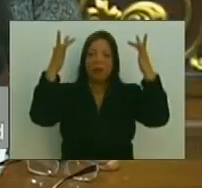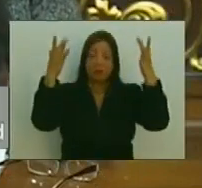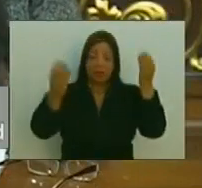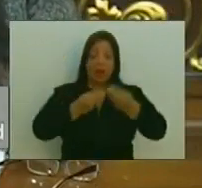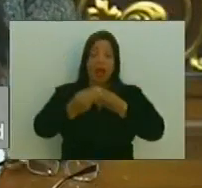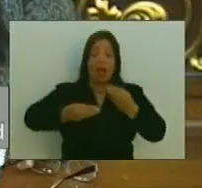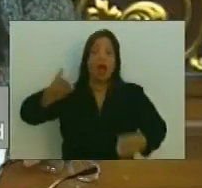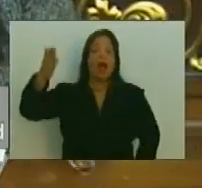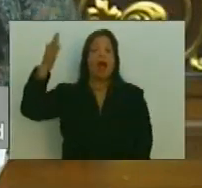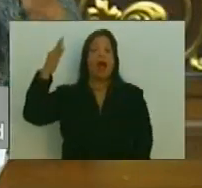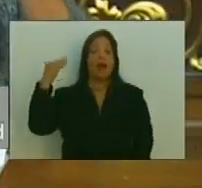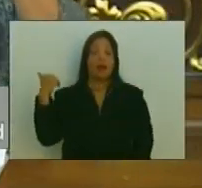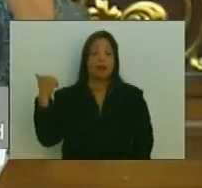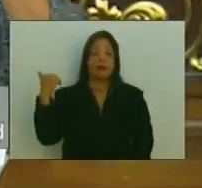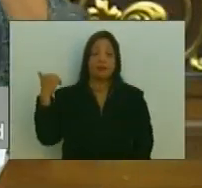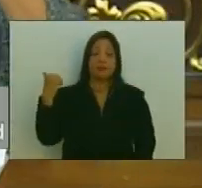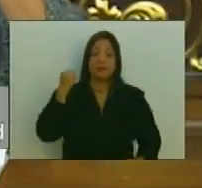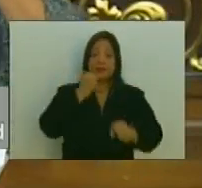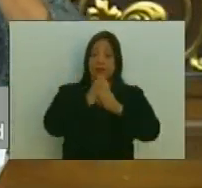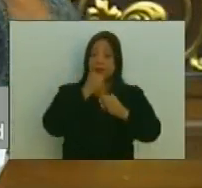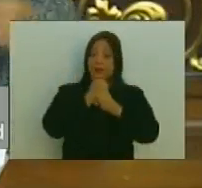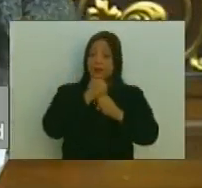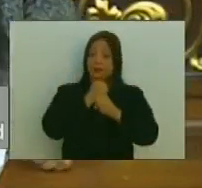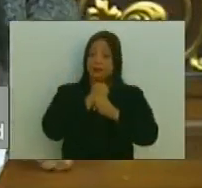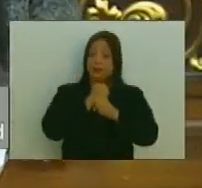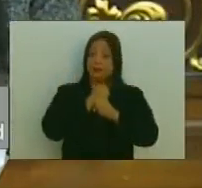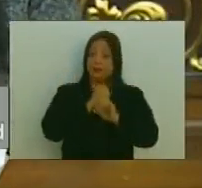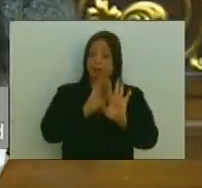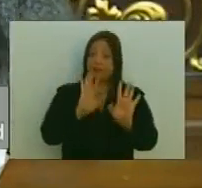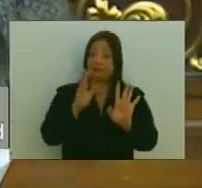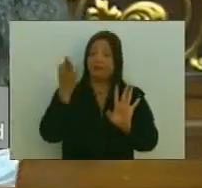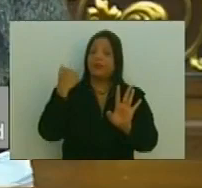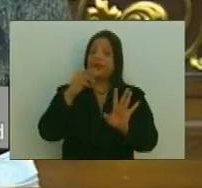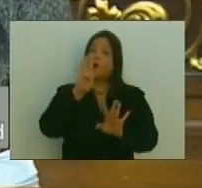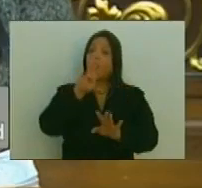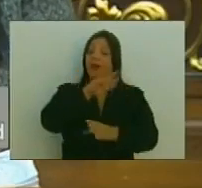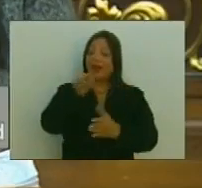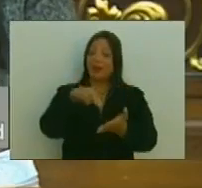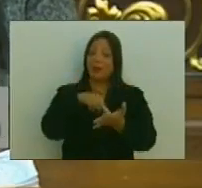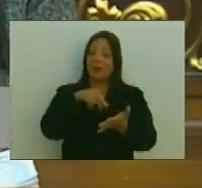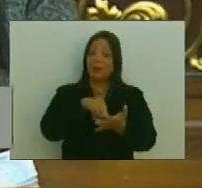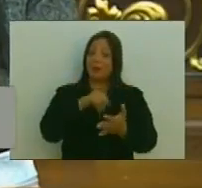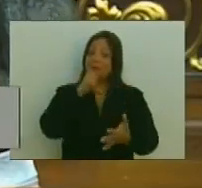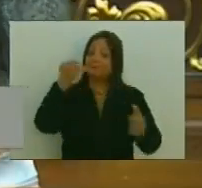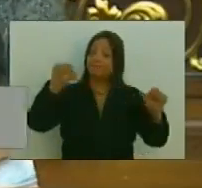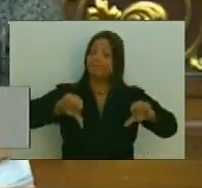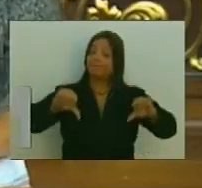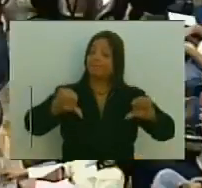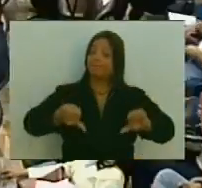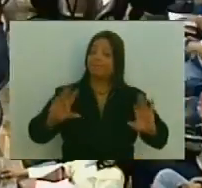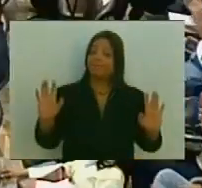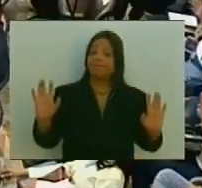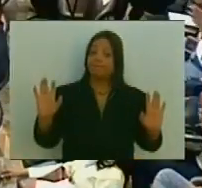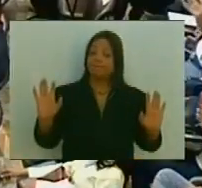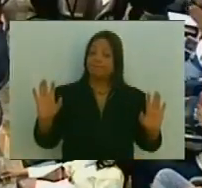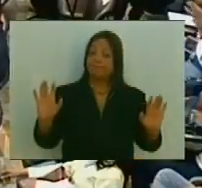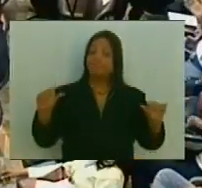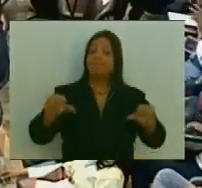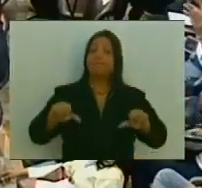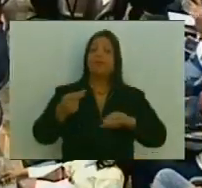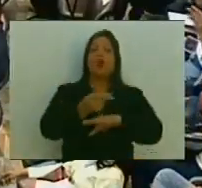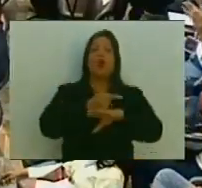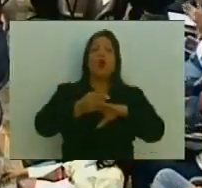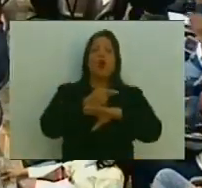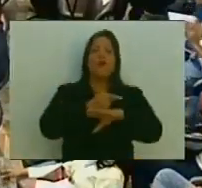Eso era lo que ocurría en el ámbito laboral en la Cuarta República, desafortunadamente. Se